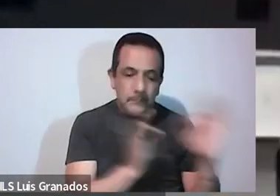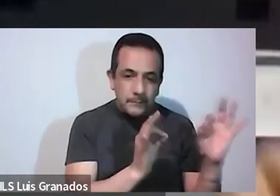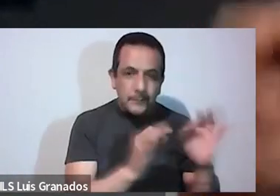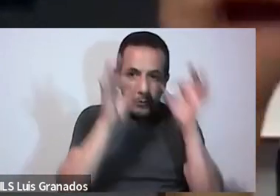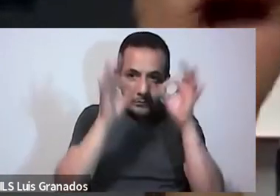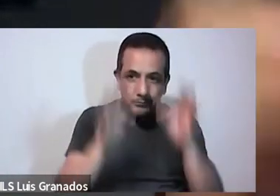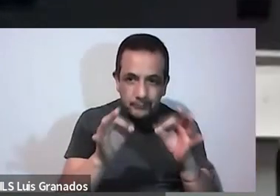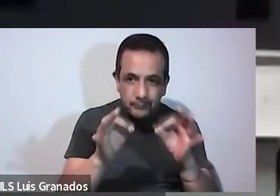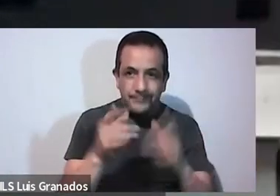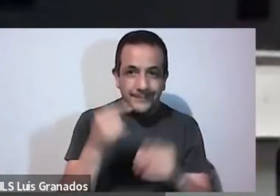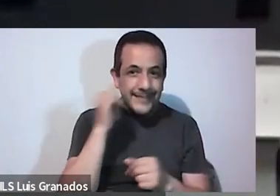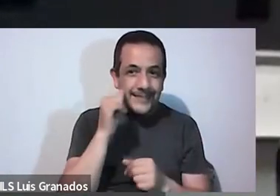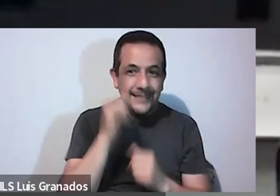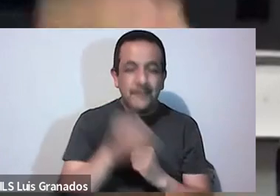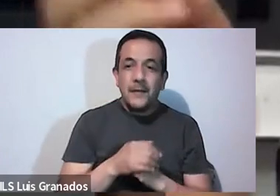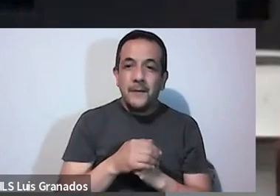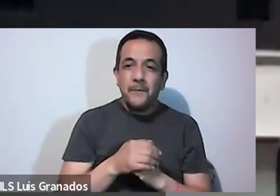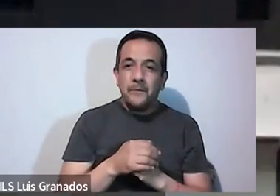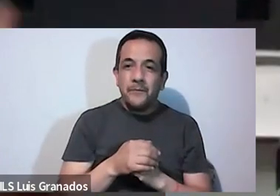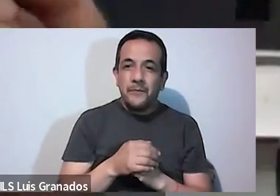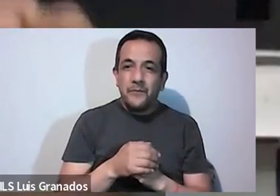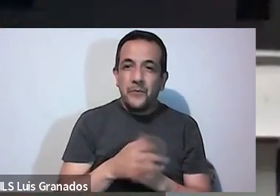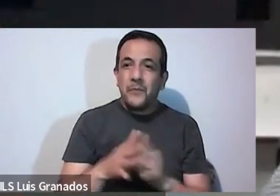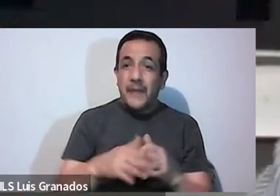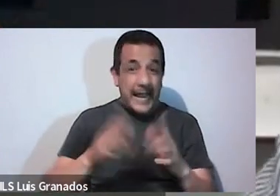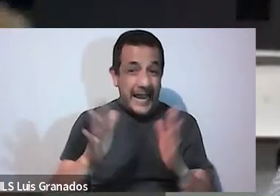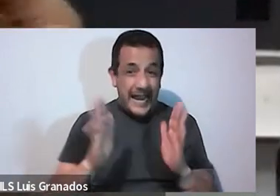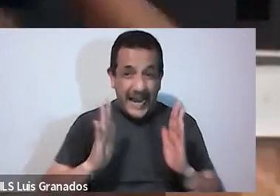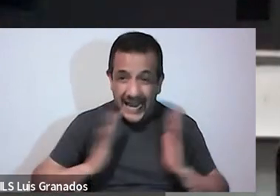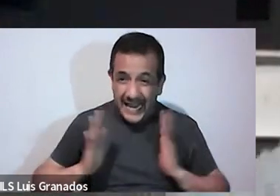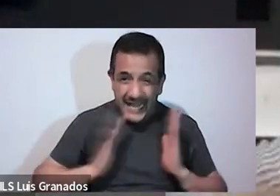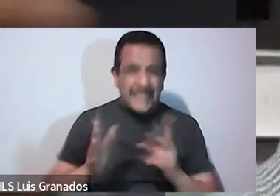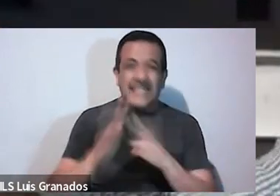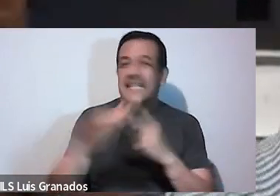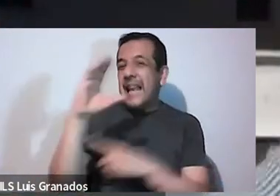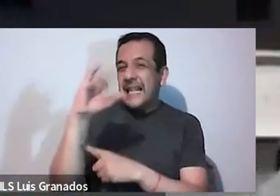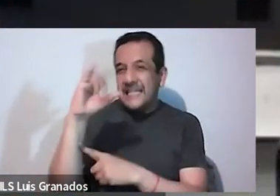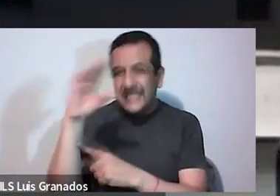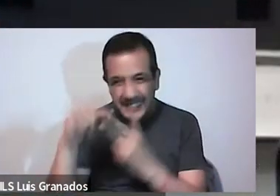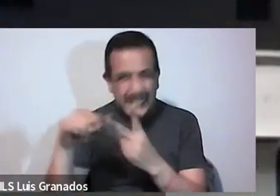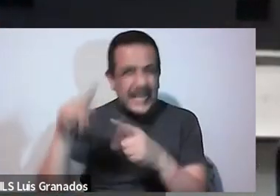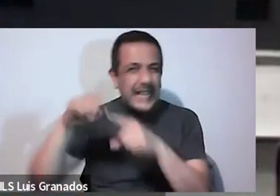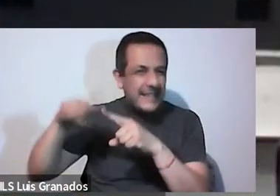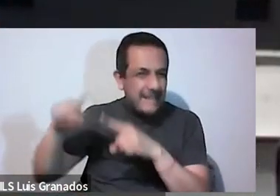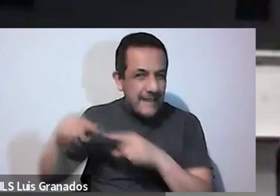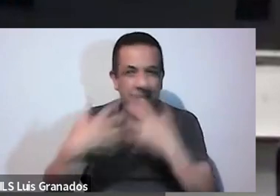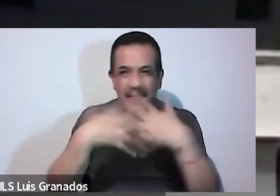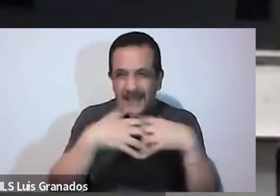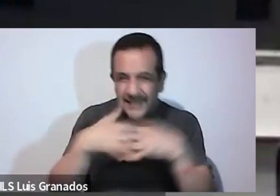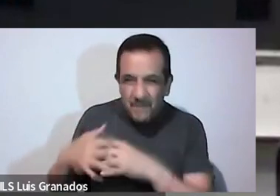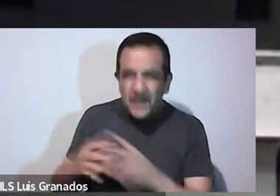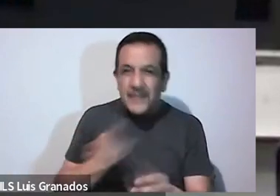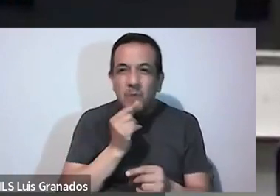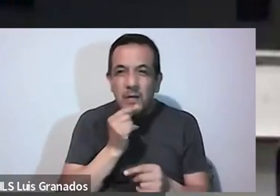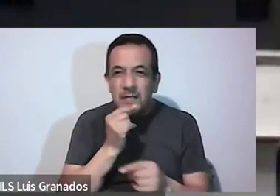muy fuertes, psicológicos, que estudia el ejército, la CIA, todas las compañías de ese tipo, y ellos saben,